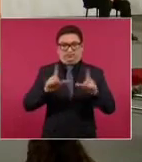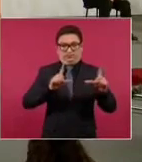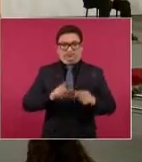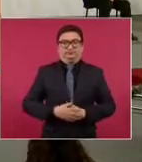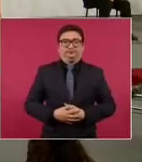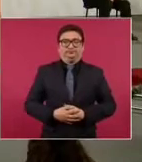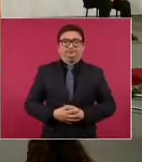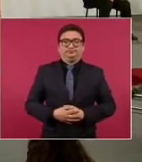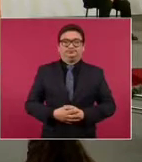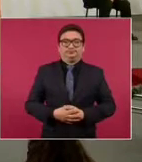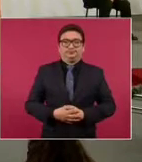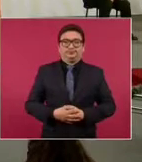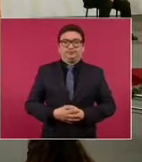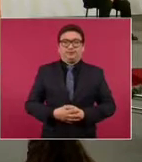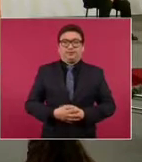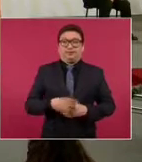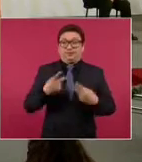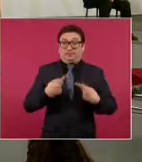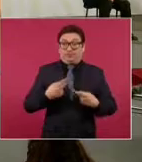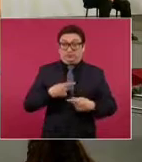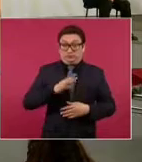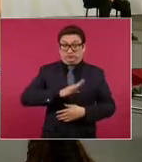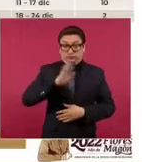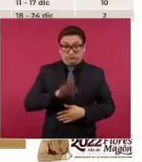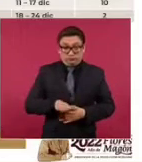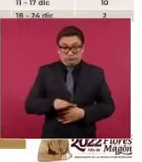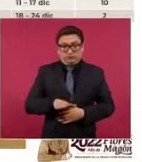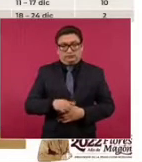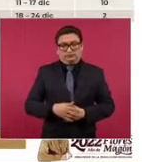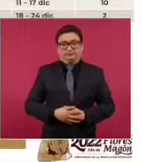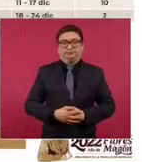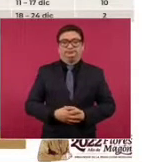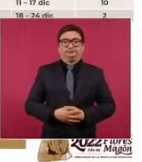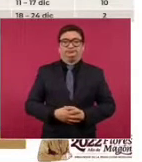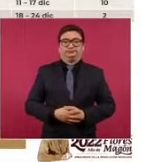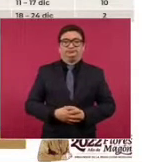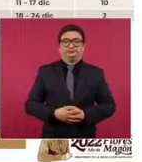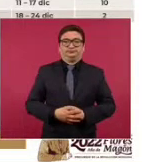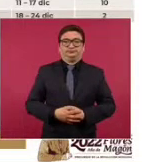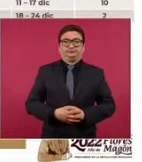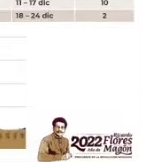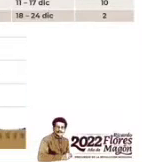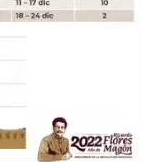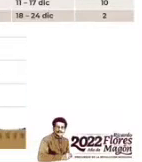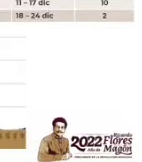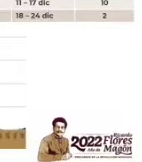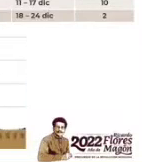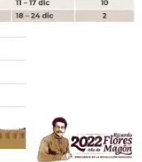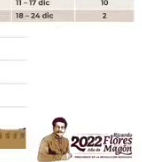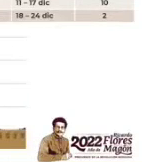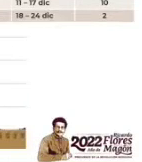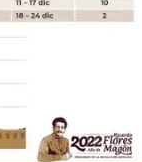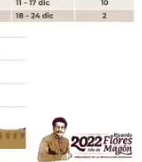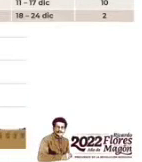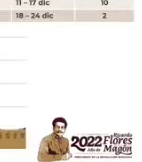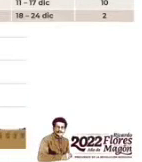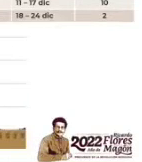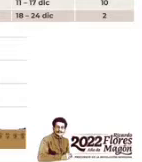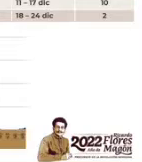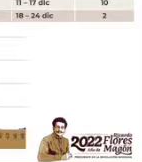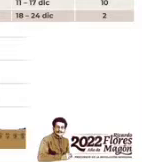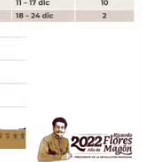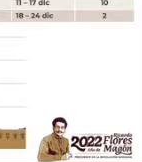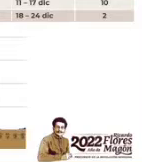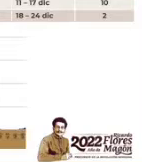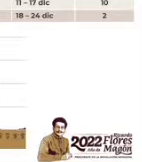De la misma manera, las defunciones, afortunadamente, en comparación con cualquiera de las otras oleadas de la pandemia,